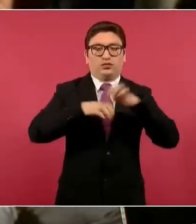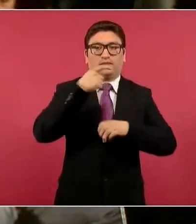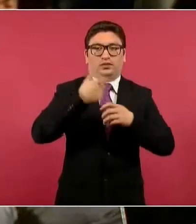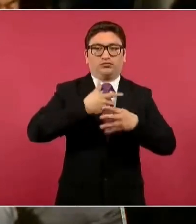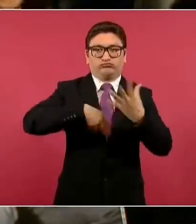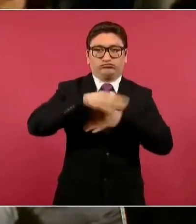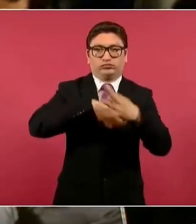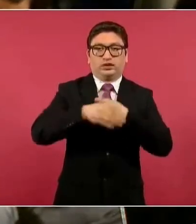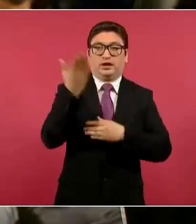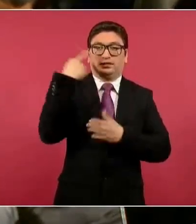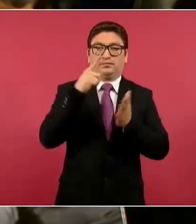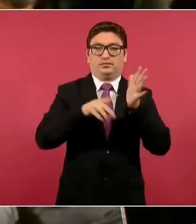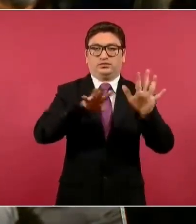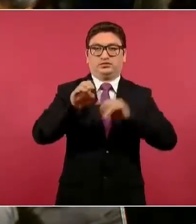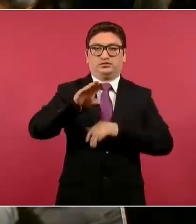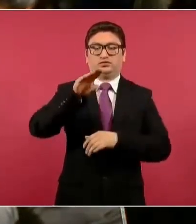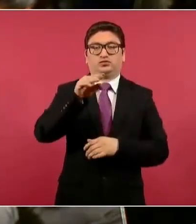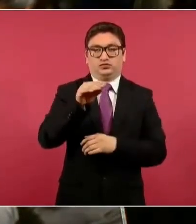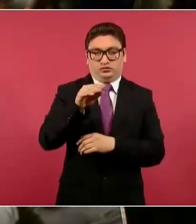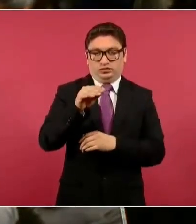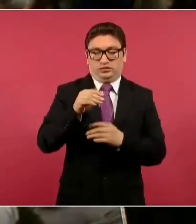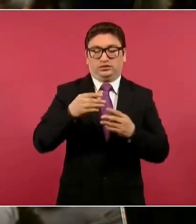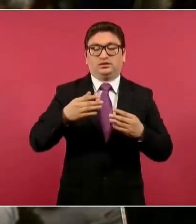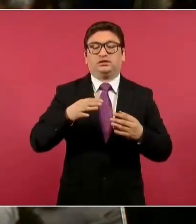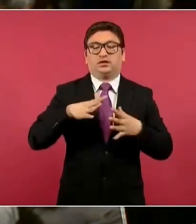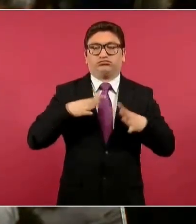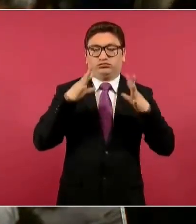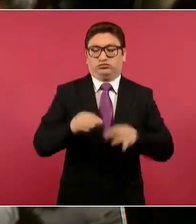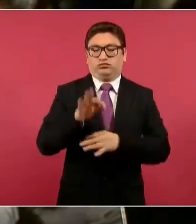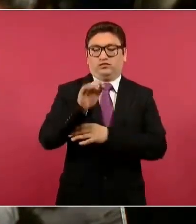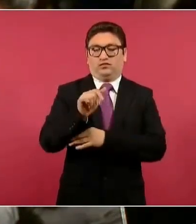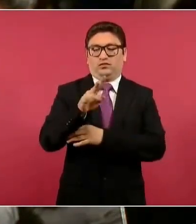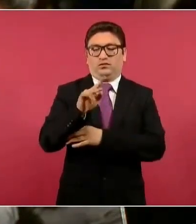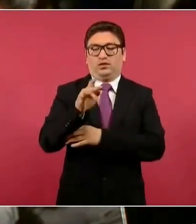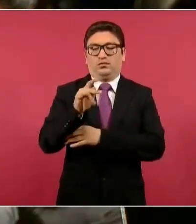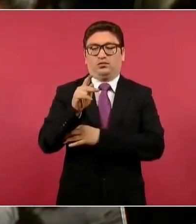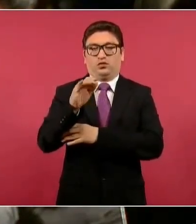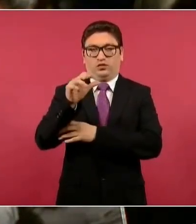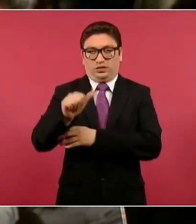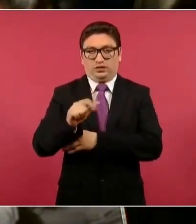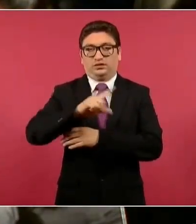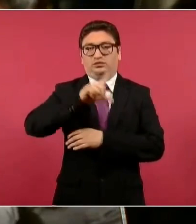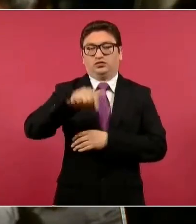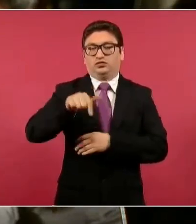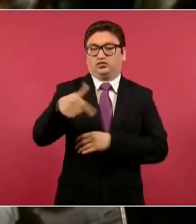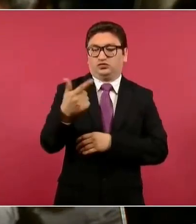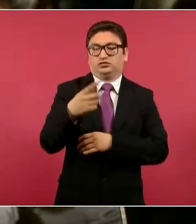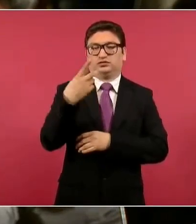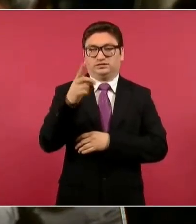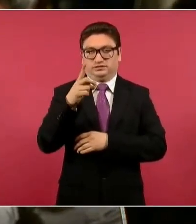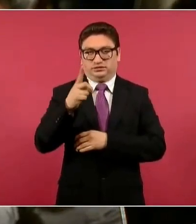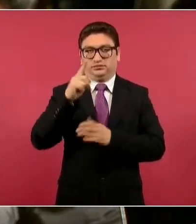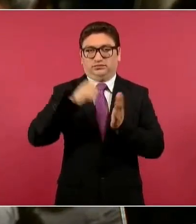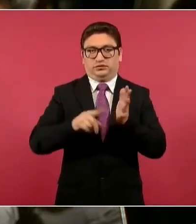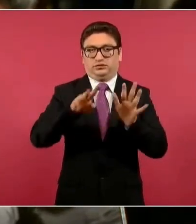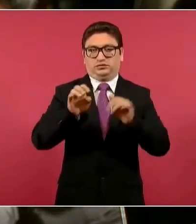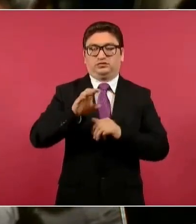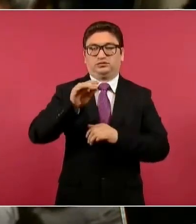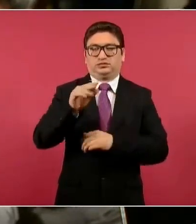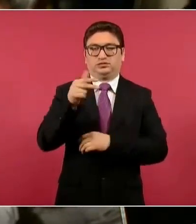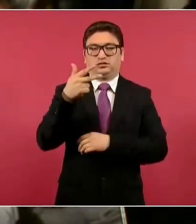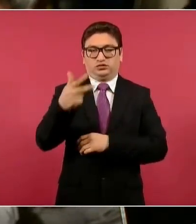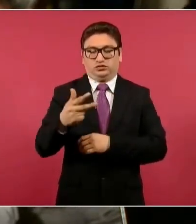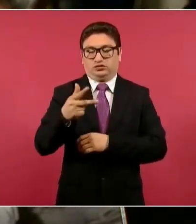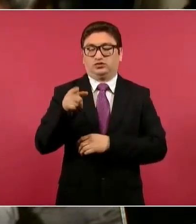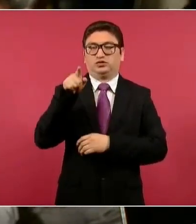en 1990 nace el Fobaproa. Y luego, el 12 de diciembre, pero de 1998,